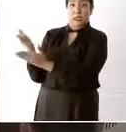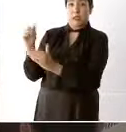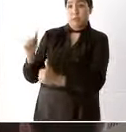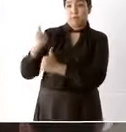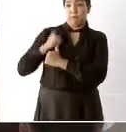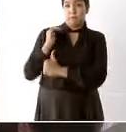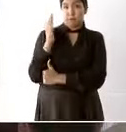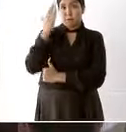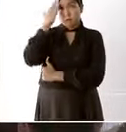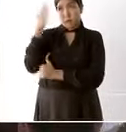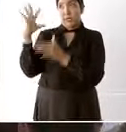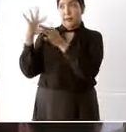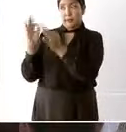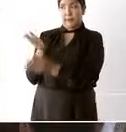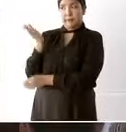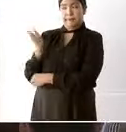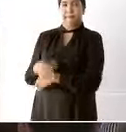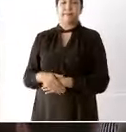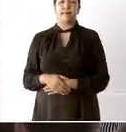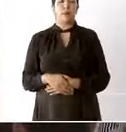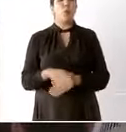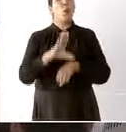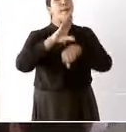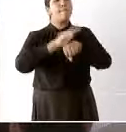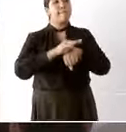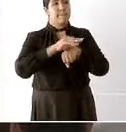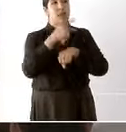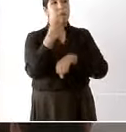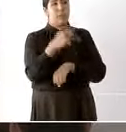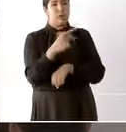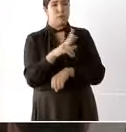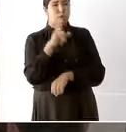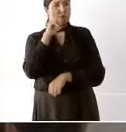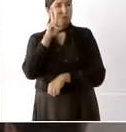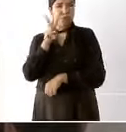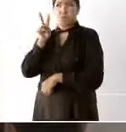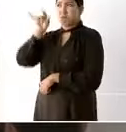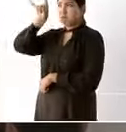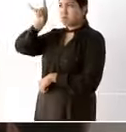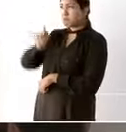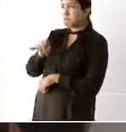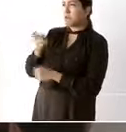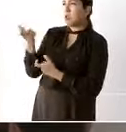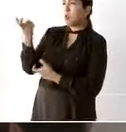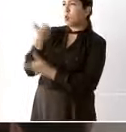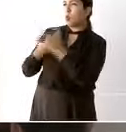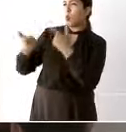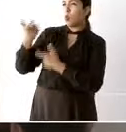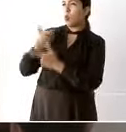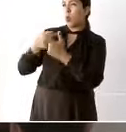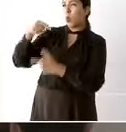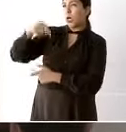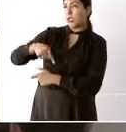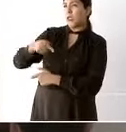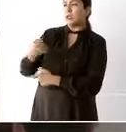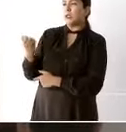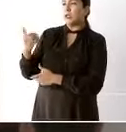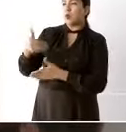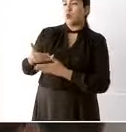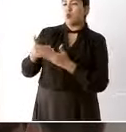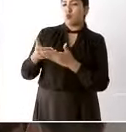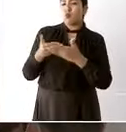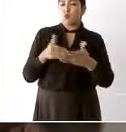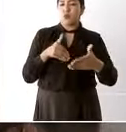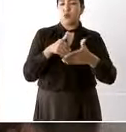presidente. Esto es con lo que respecta a la inversión de puertos en Coatzacoalcos y Salina Cruz. En el puerto de